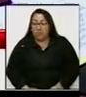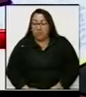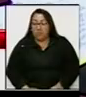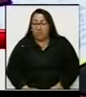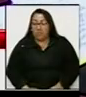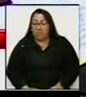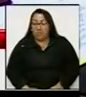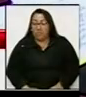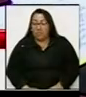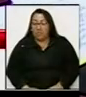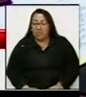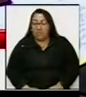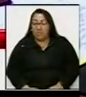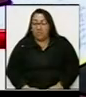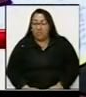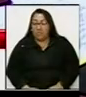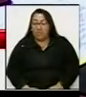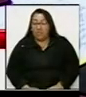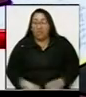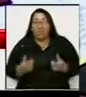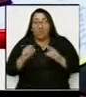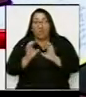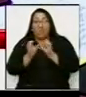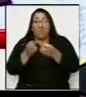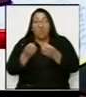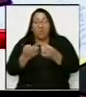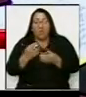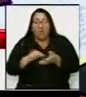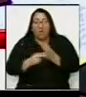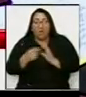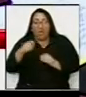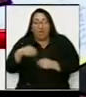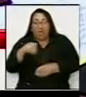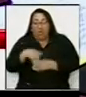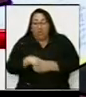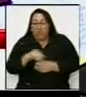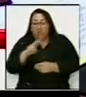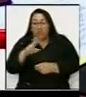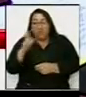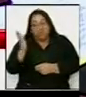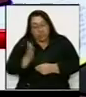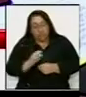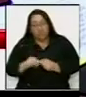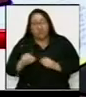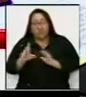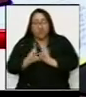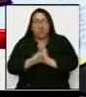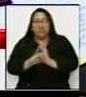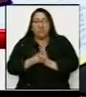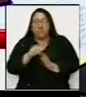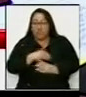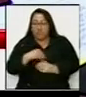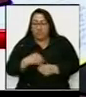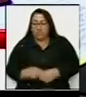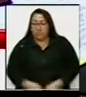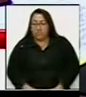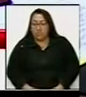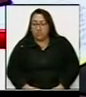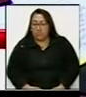En la ratificación, el quórum, la ratificación requiere el voto conforme de los dos tercios del número legal de los miembros.